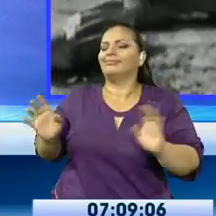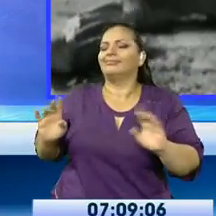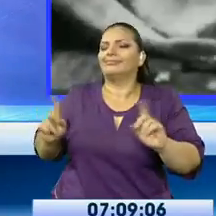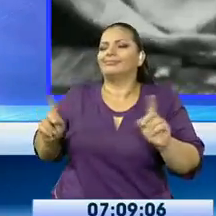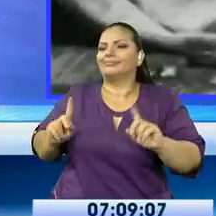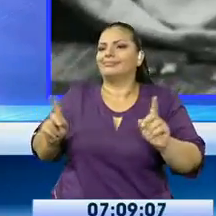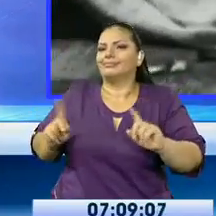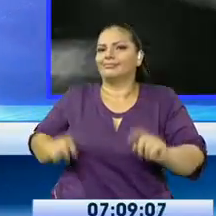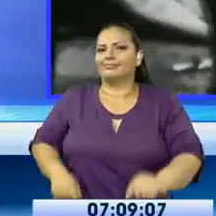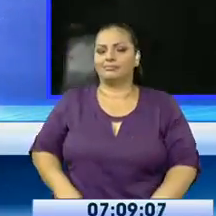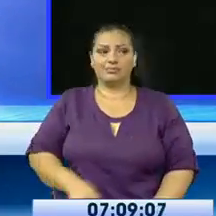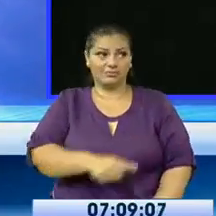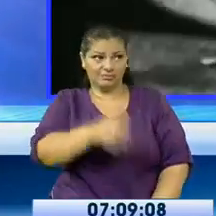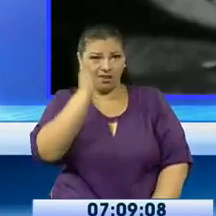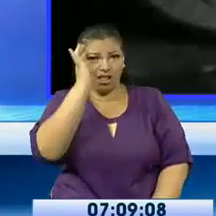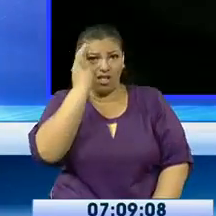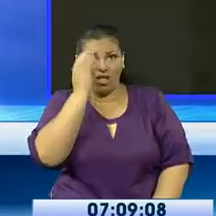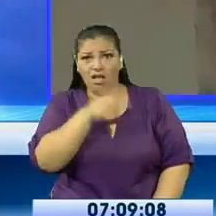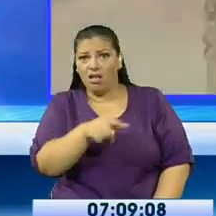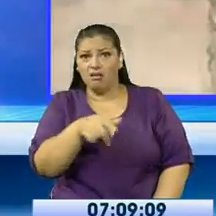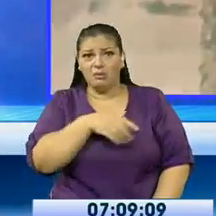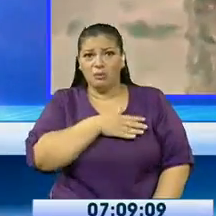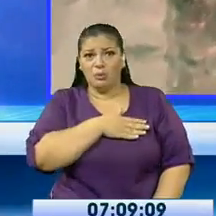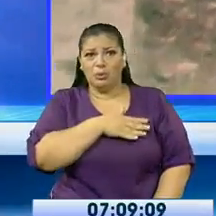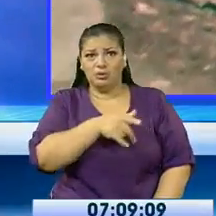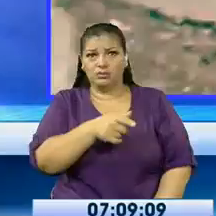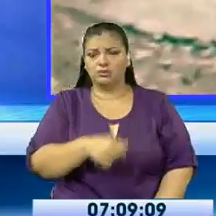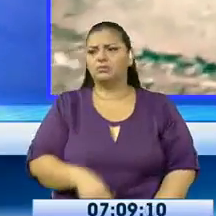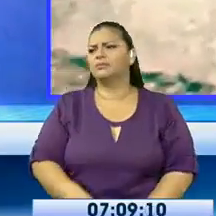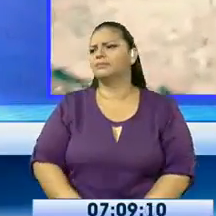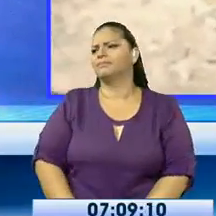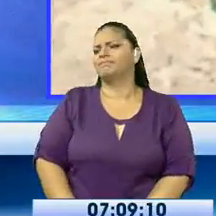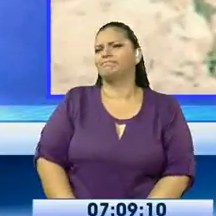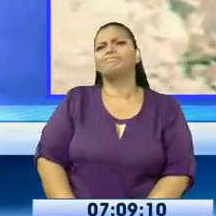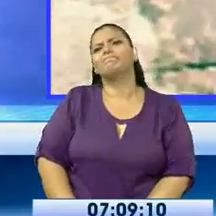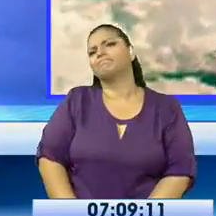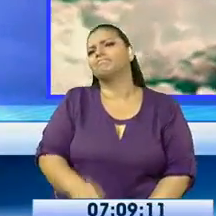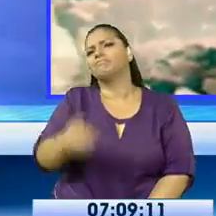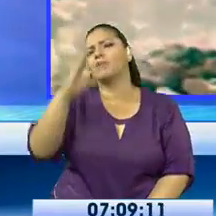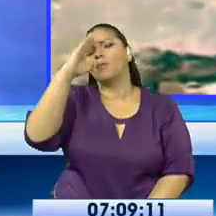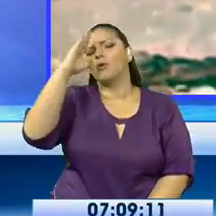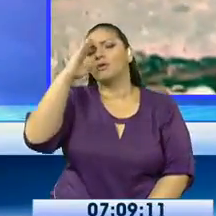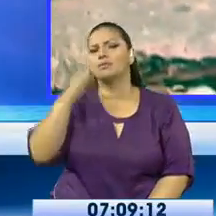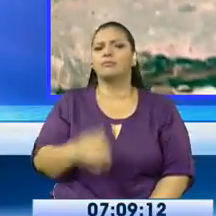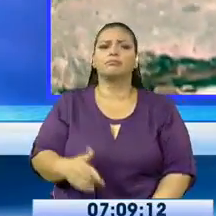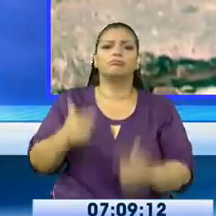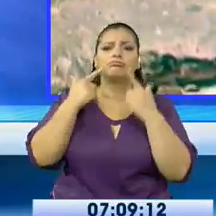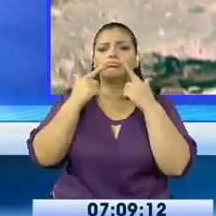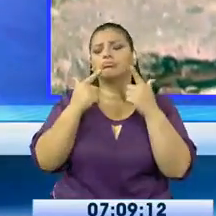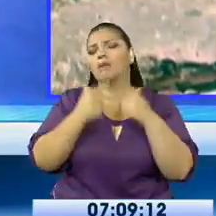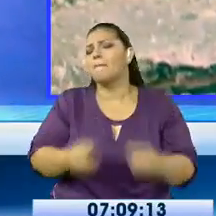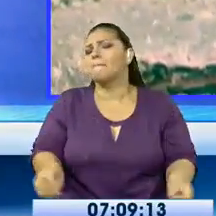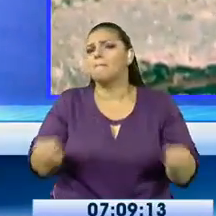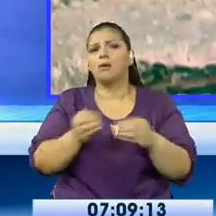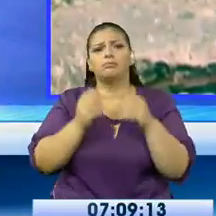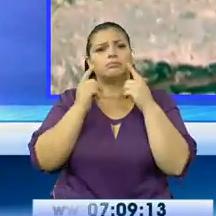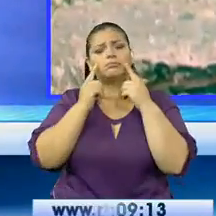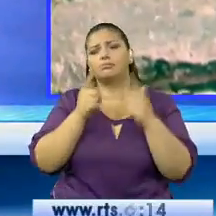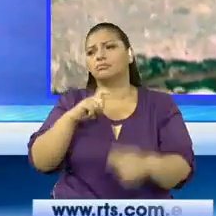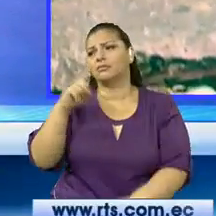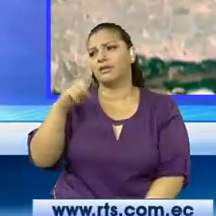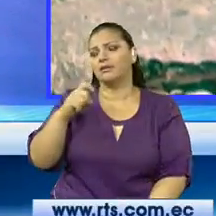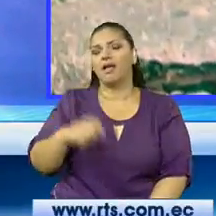suena tranquila aquí. ¿Cuál es el pedido a la policía? Más patrullaje, nada más. Listo, muchas gracias. Bien, entonces es la